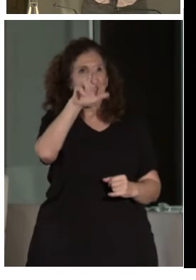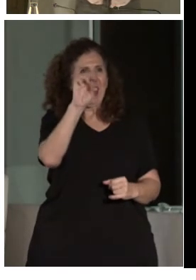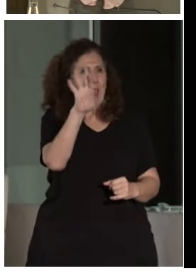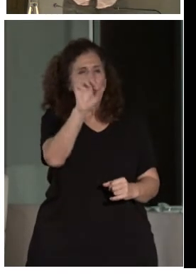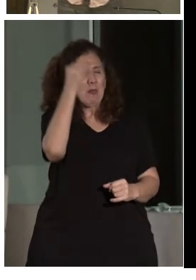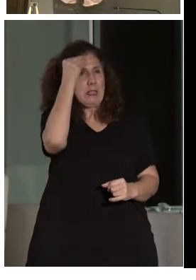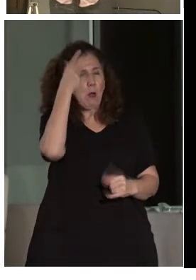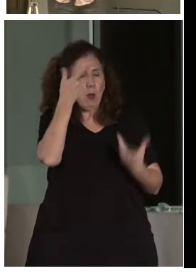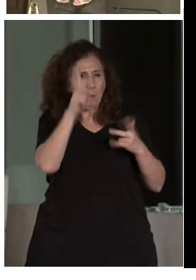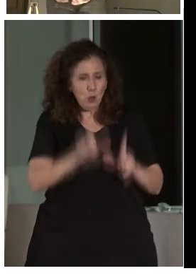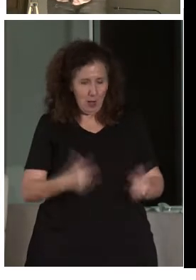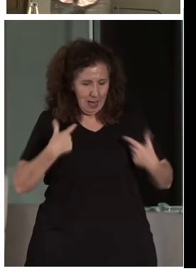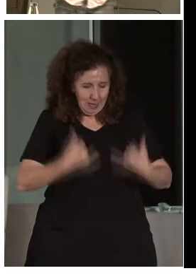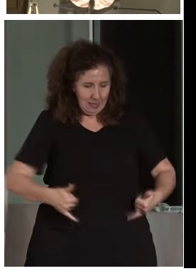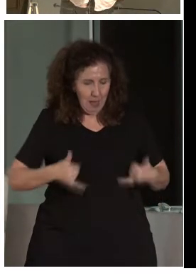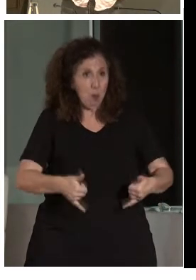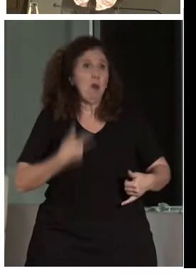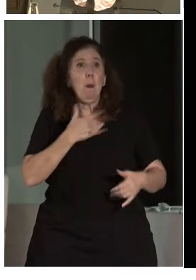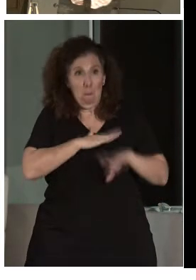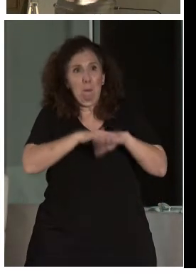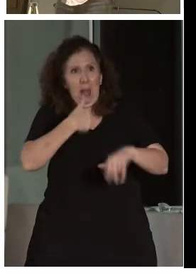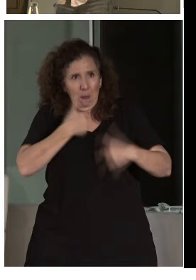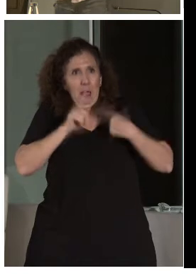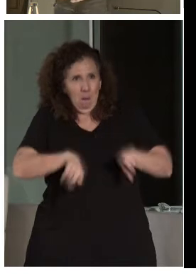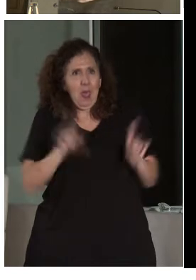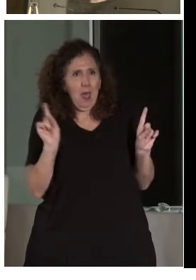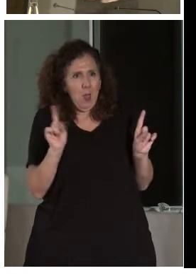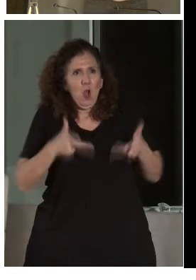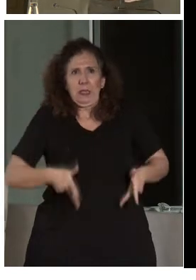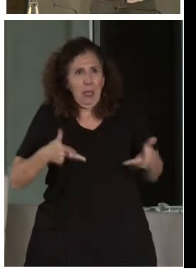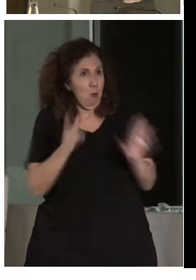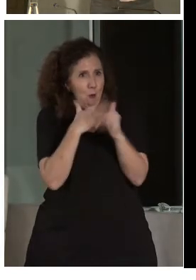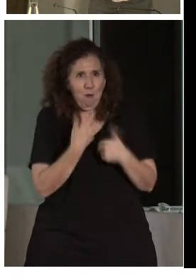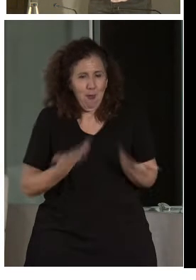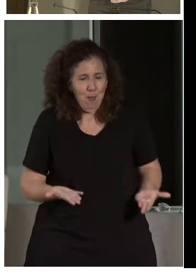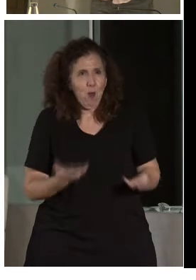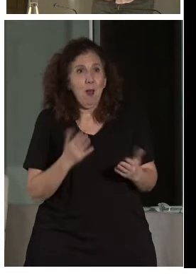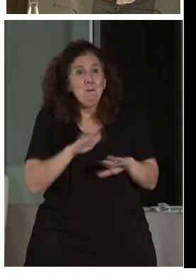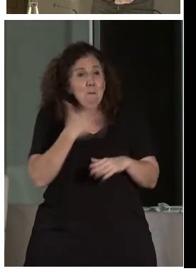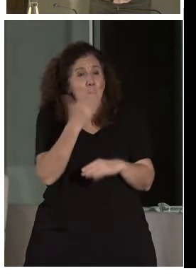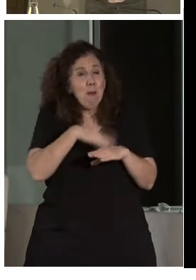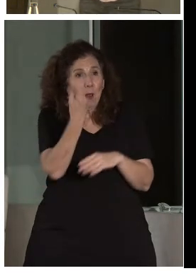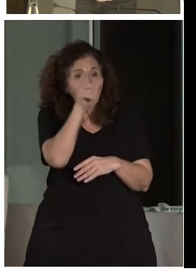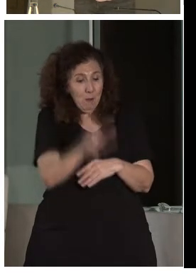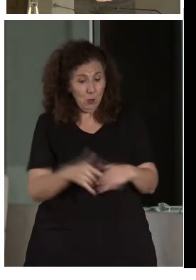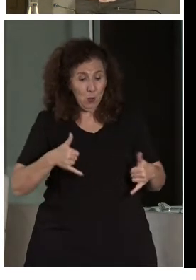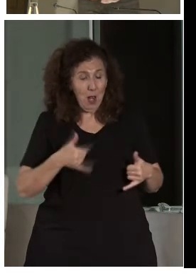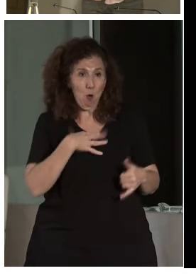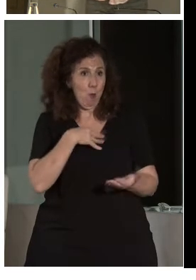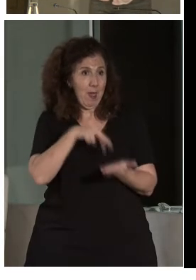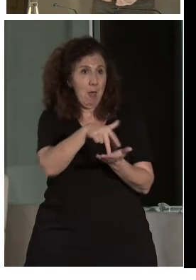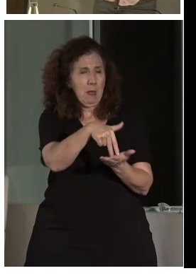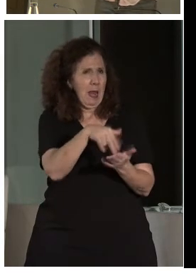cosa impensable. Bueno, para todos, y para mí. Pero más para una persona que no puede caminar, ¿no? Entonces